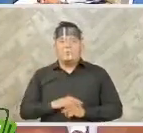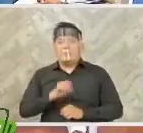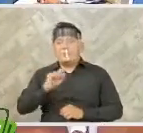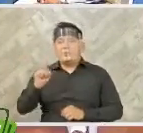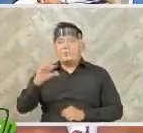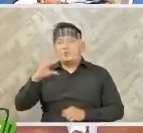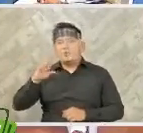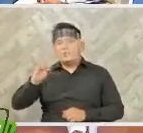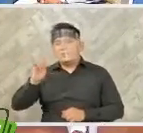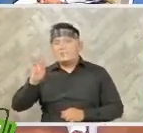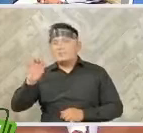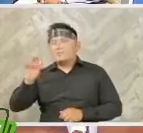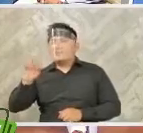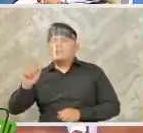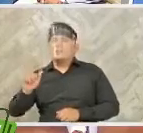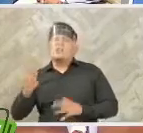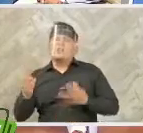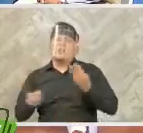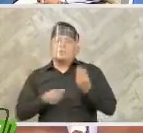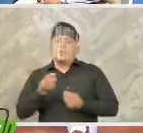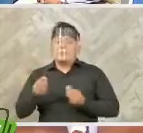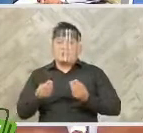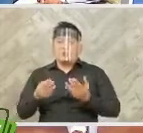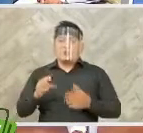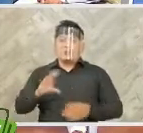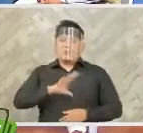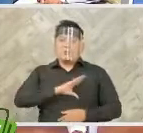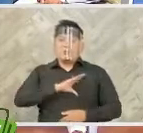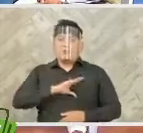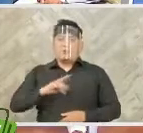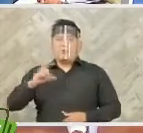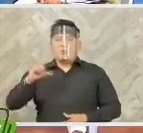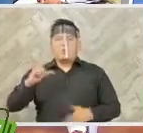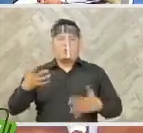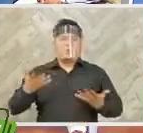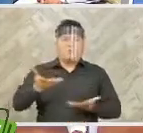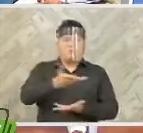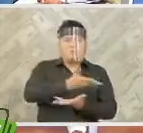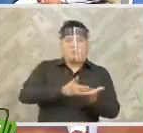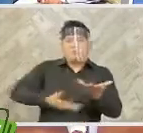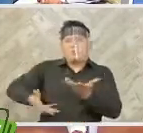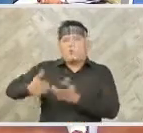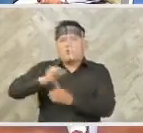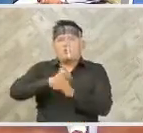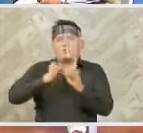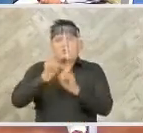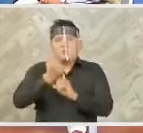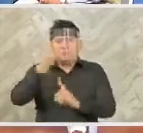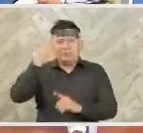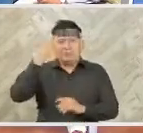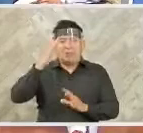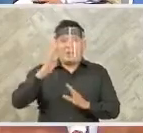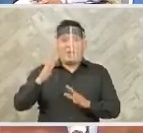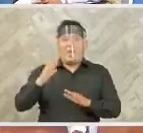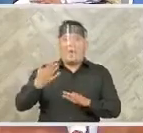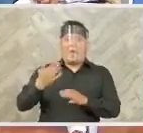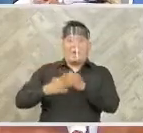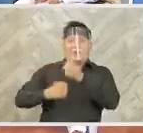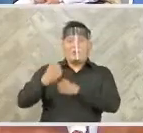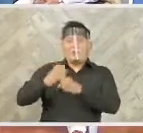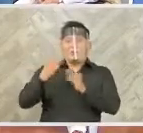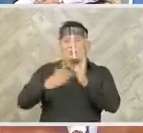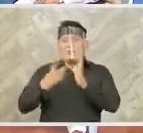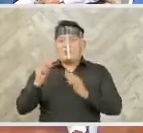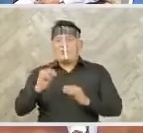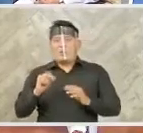hizo la administración municipal para abordar el tema de la convivencia social de cara a un año sin igual que estuvo marcado por